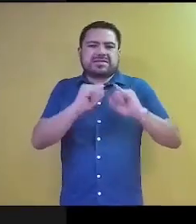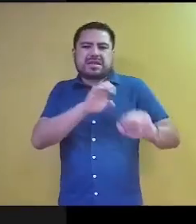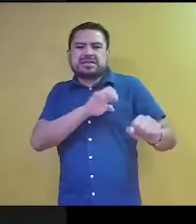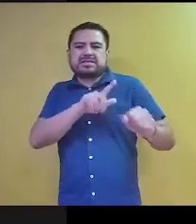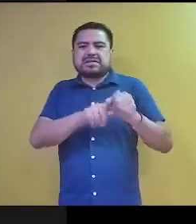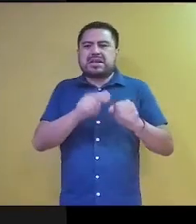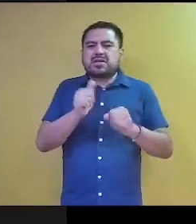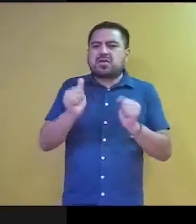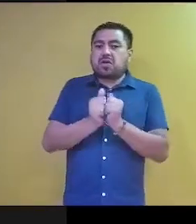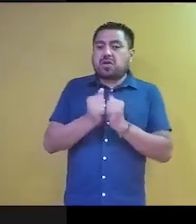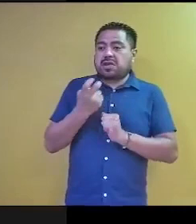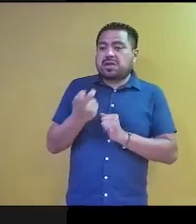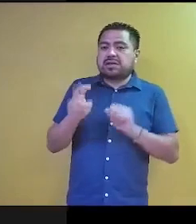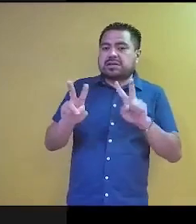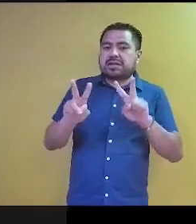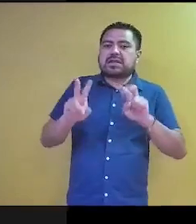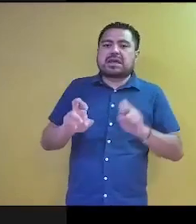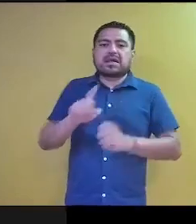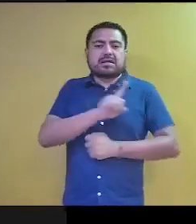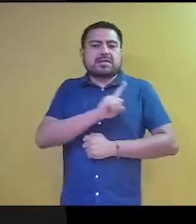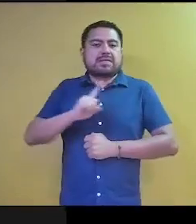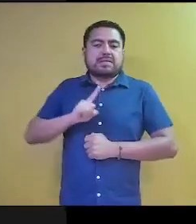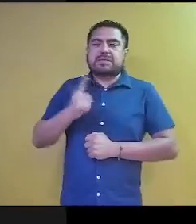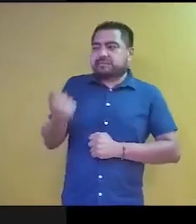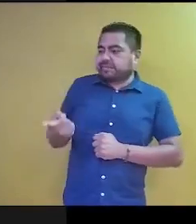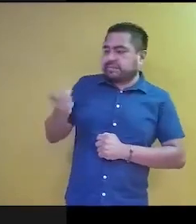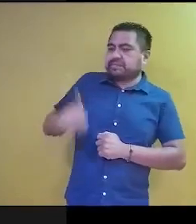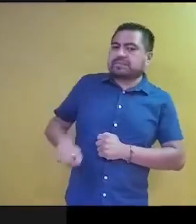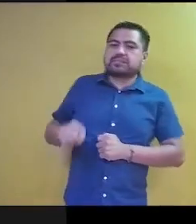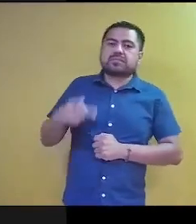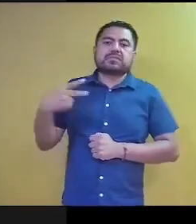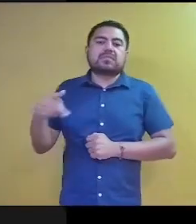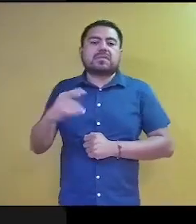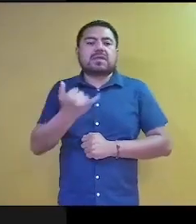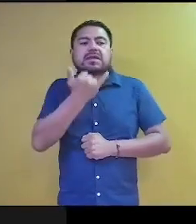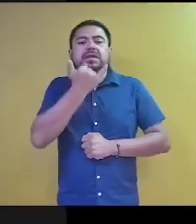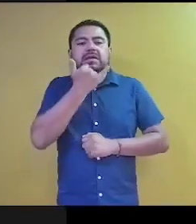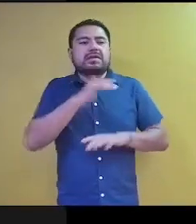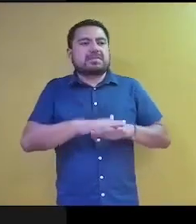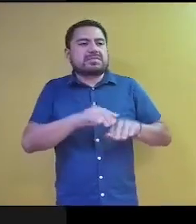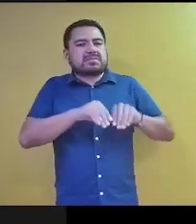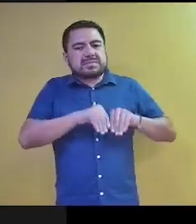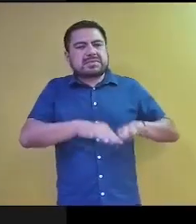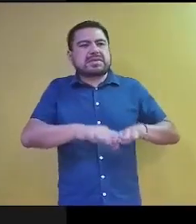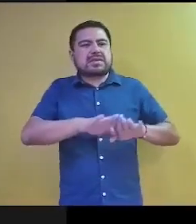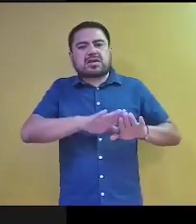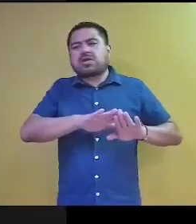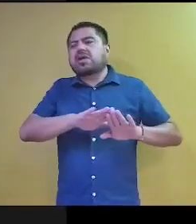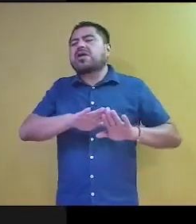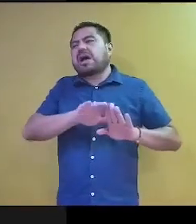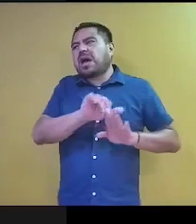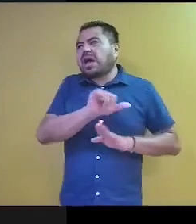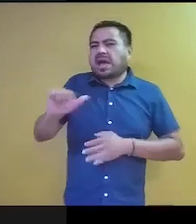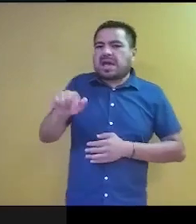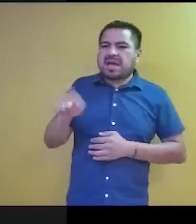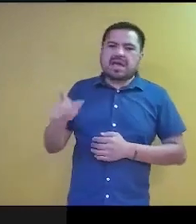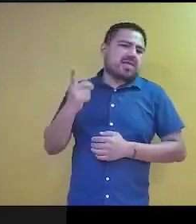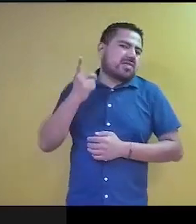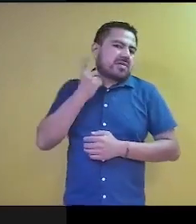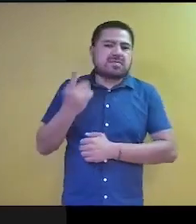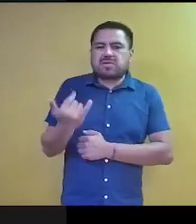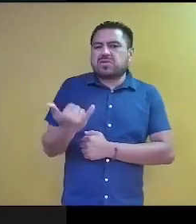en este tema. Ordenar al denunciado emitir una disculpa pública a favor de la diputada Yoloxin Lisbeth Domínguez